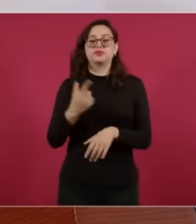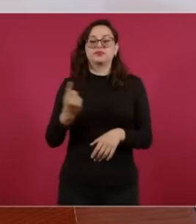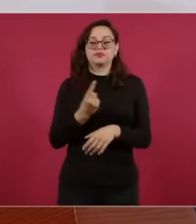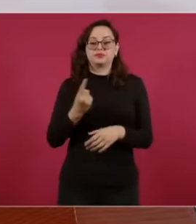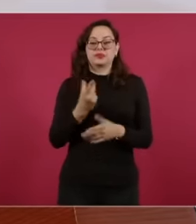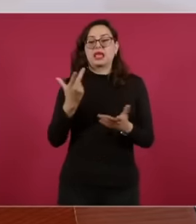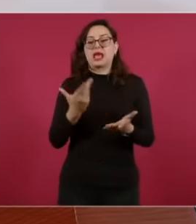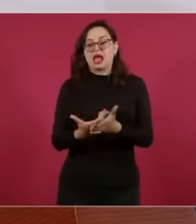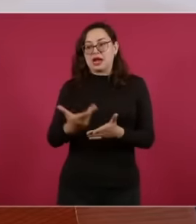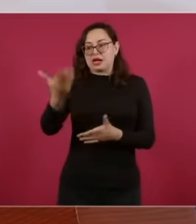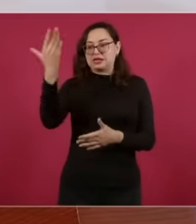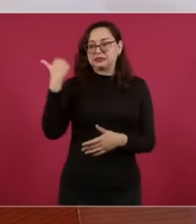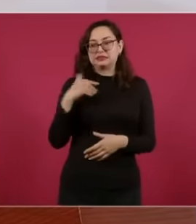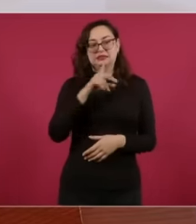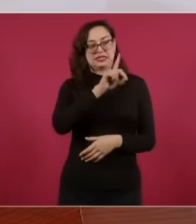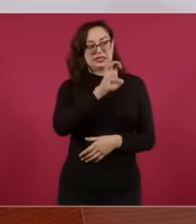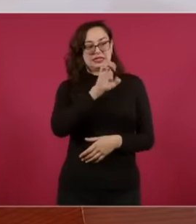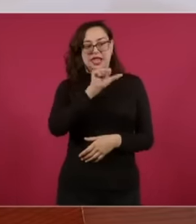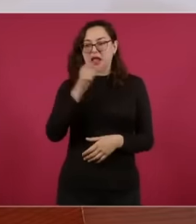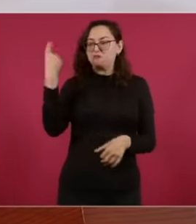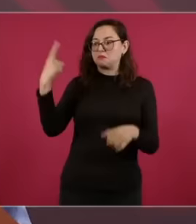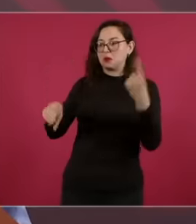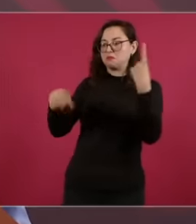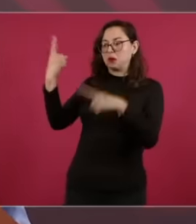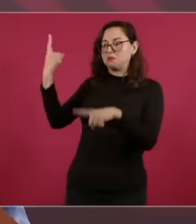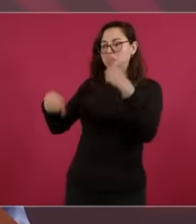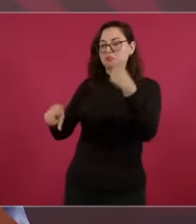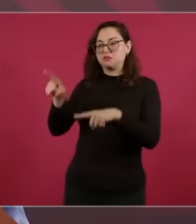no se subordinó.